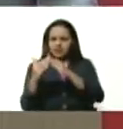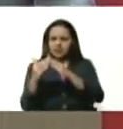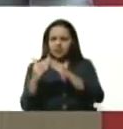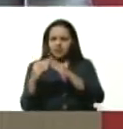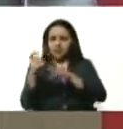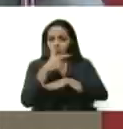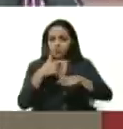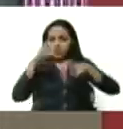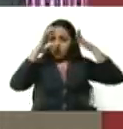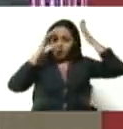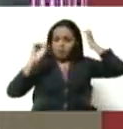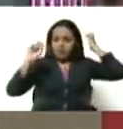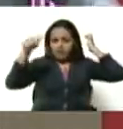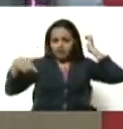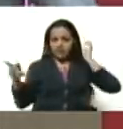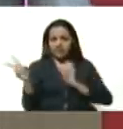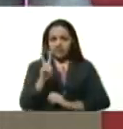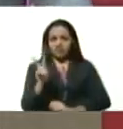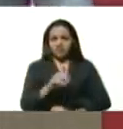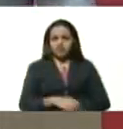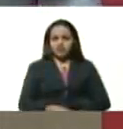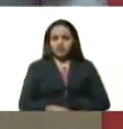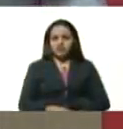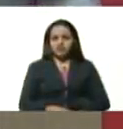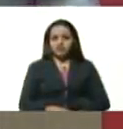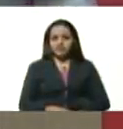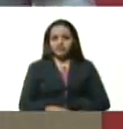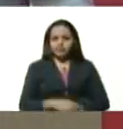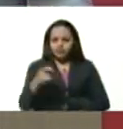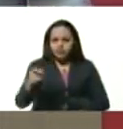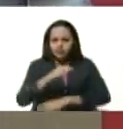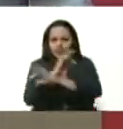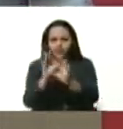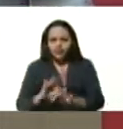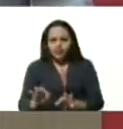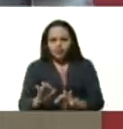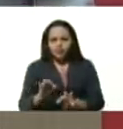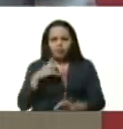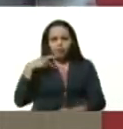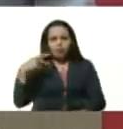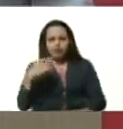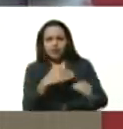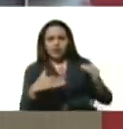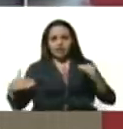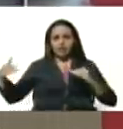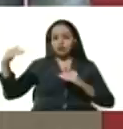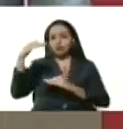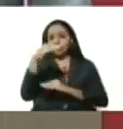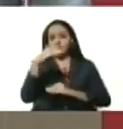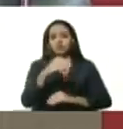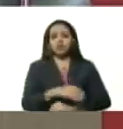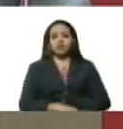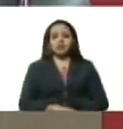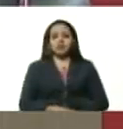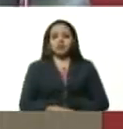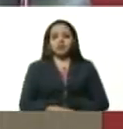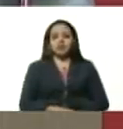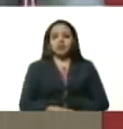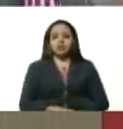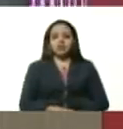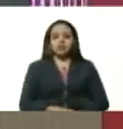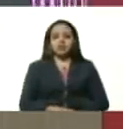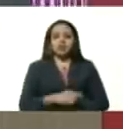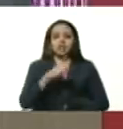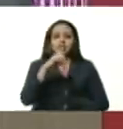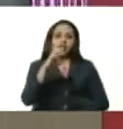¿Está bien, es un acto diplomático de altura que Leopoldo López, desde la sede de la residencia de